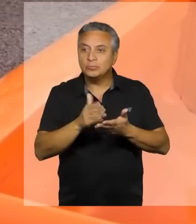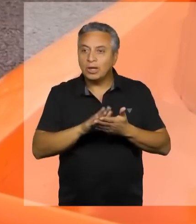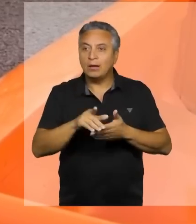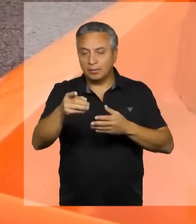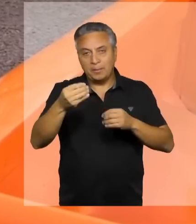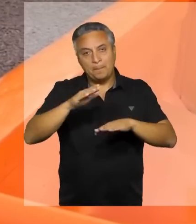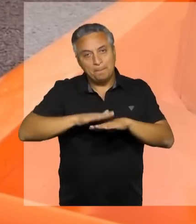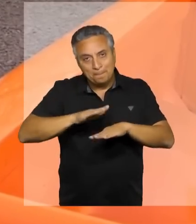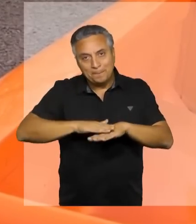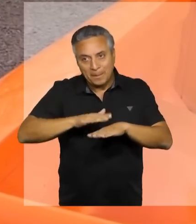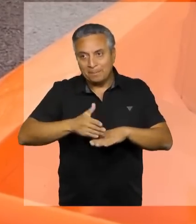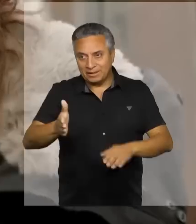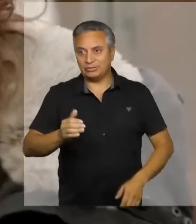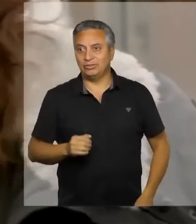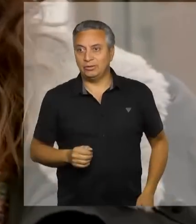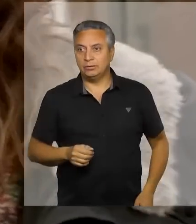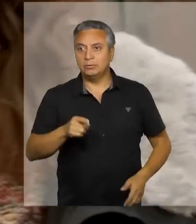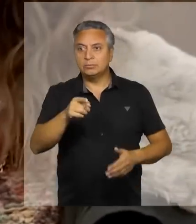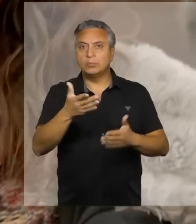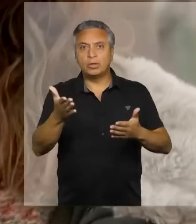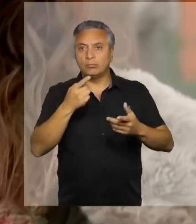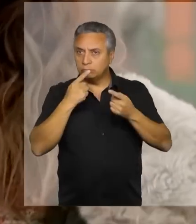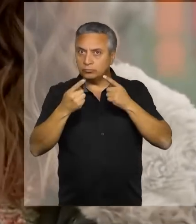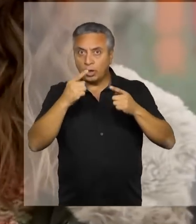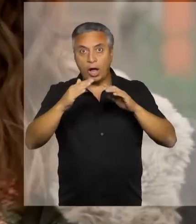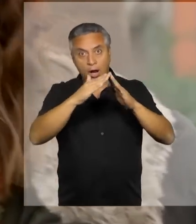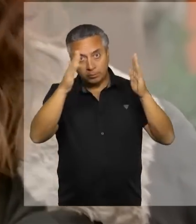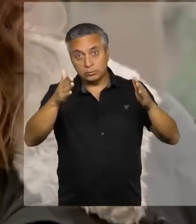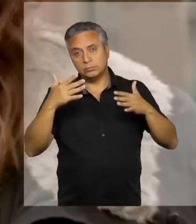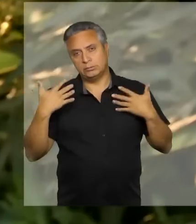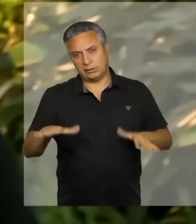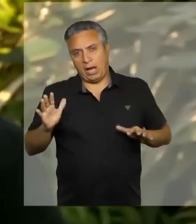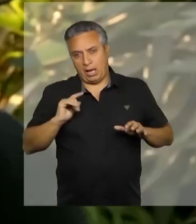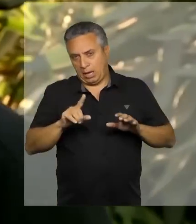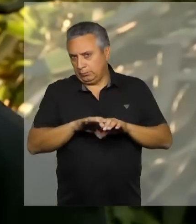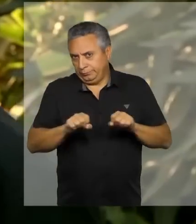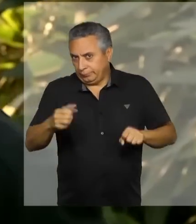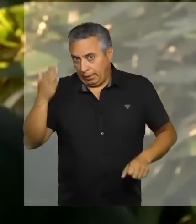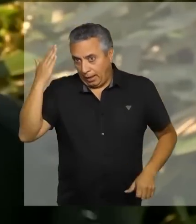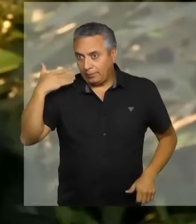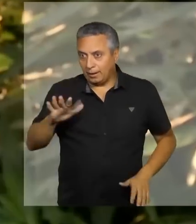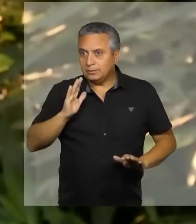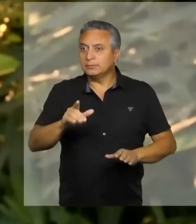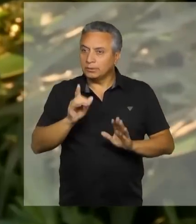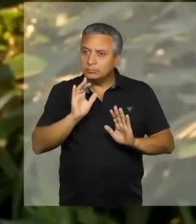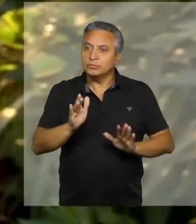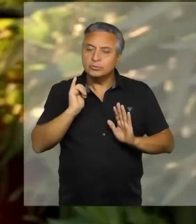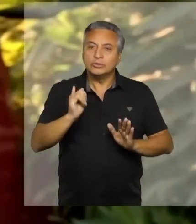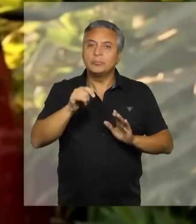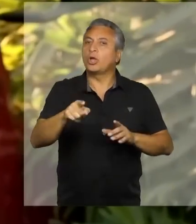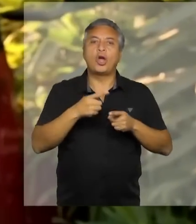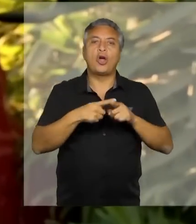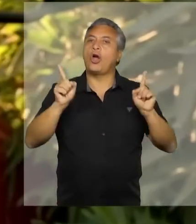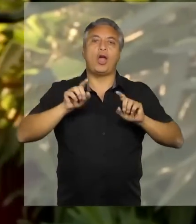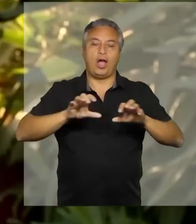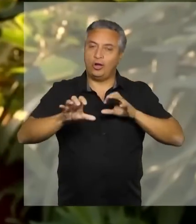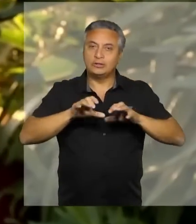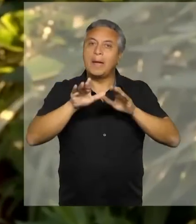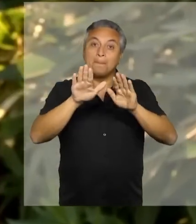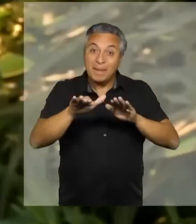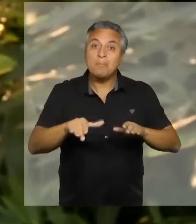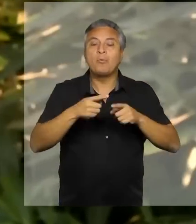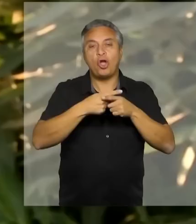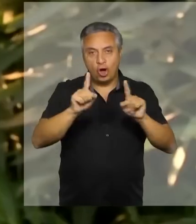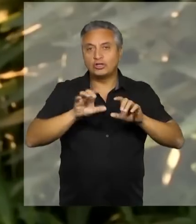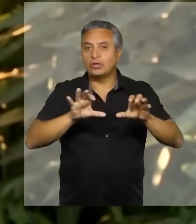permiso. Sí, sí, vaya Rita. Oye, pero la conversa del camioncito ya la teníamos terminada, ¿vo? Sí, es verdad, la teníamos terminada. Pero bueno, esto es otra cosa, o sea, es lo mismo, pero otra cosa. Ya no